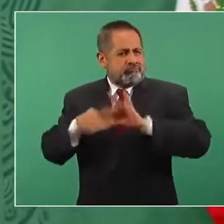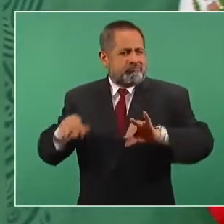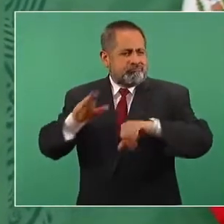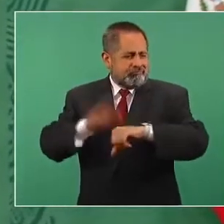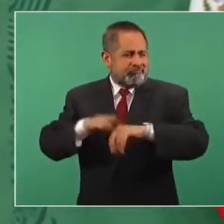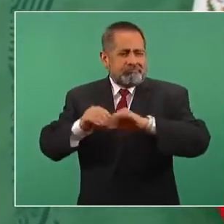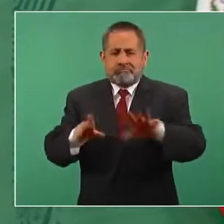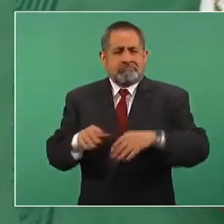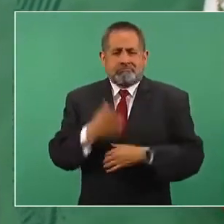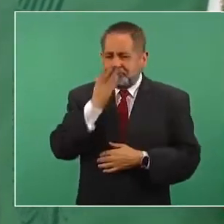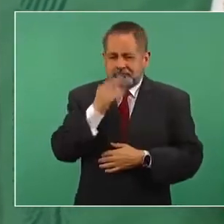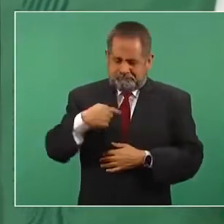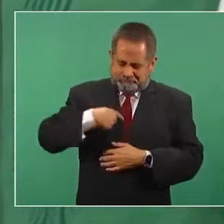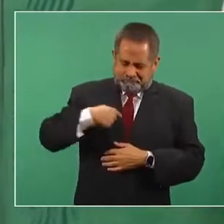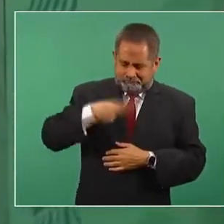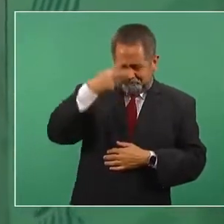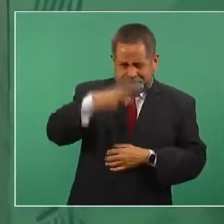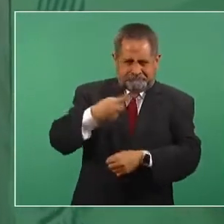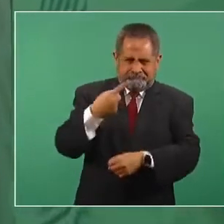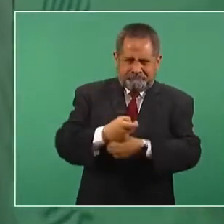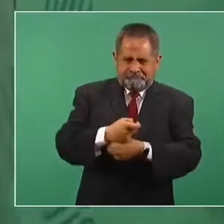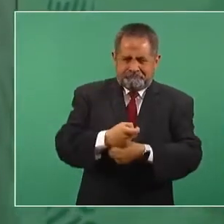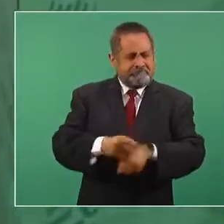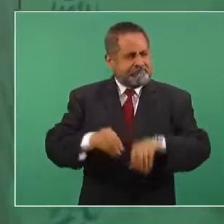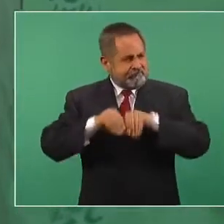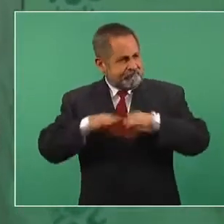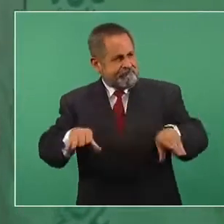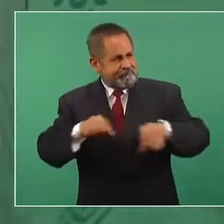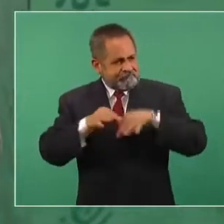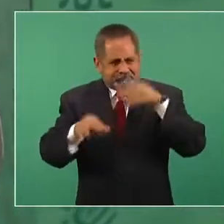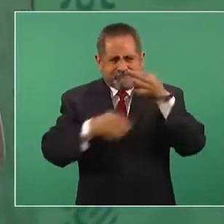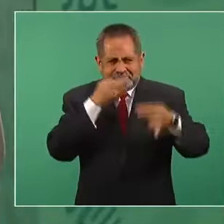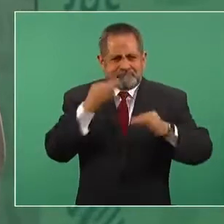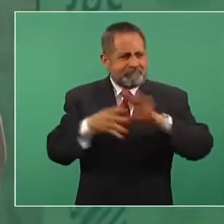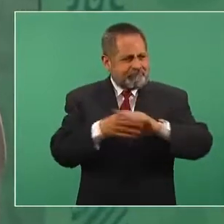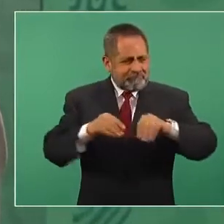más de manera